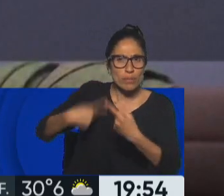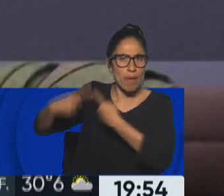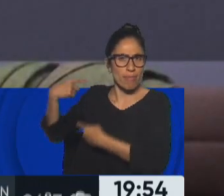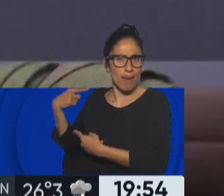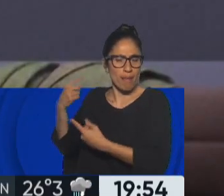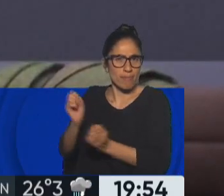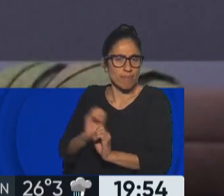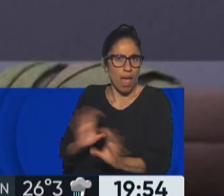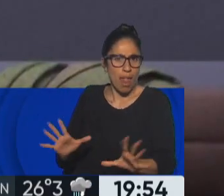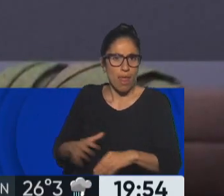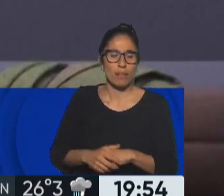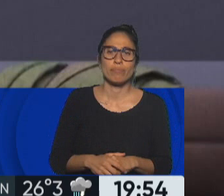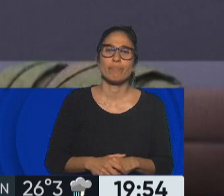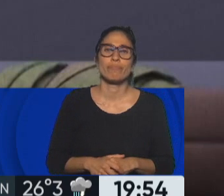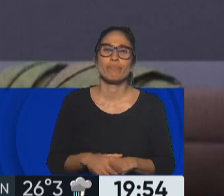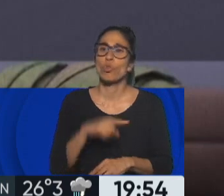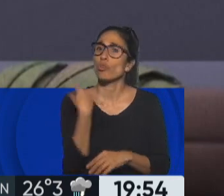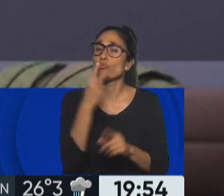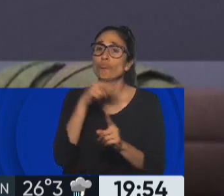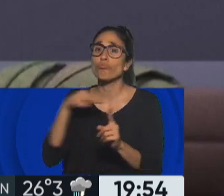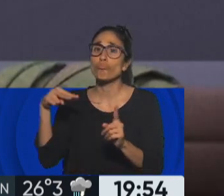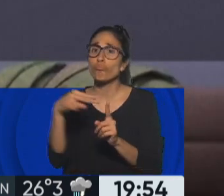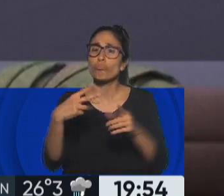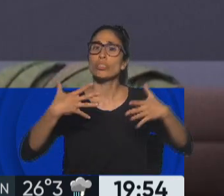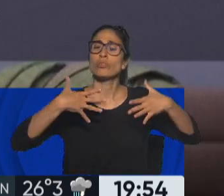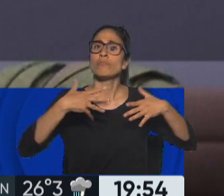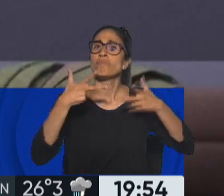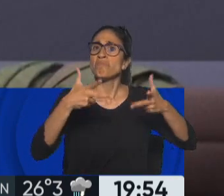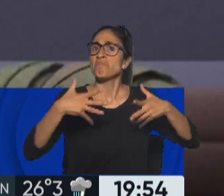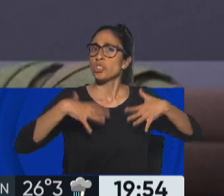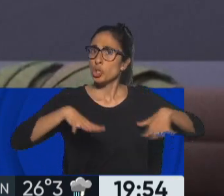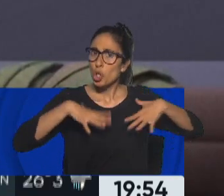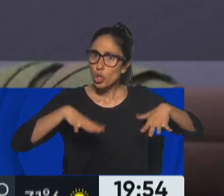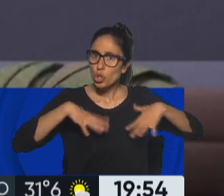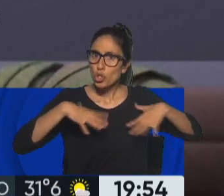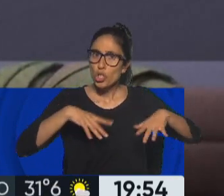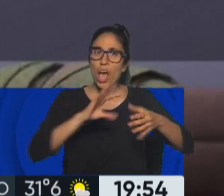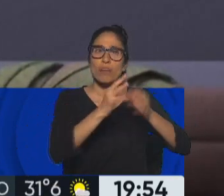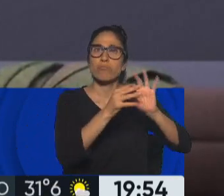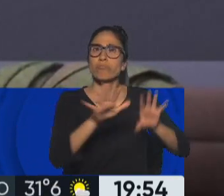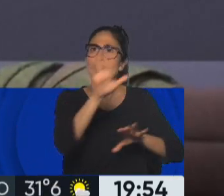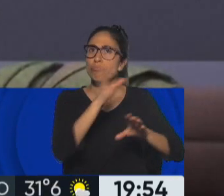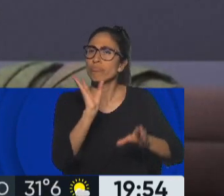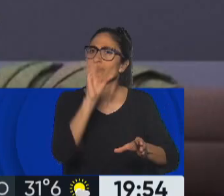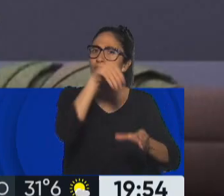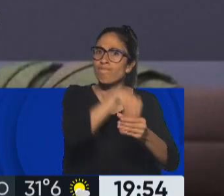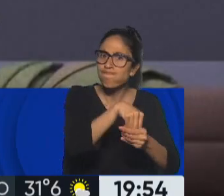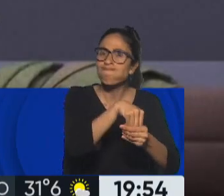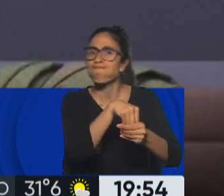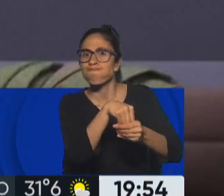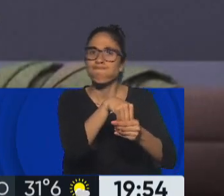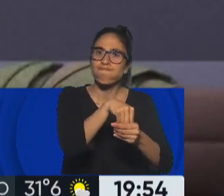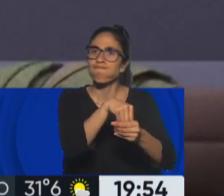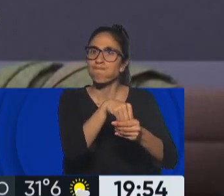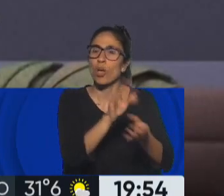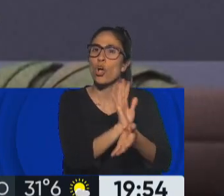Aus unserer Sicht ist ganz klar, der EU-Beitritt Georgiens ist natürlich wie alle EU-Beitritte an klare Bedingungen und Reformen gebunden. Und für den